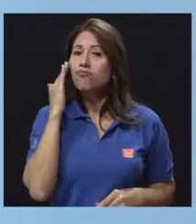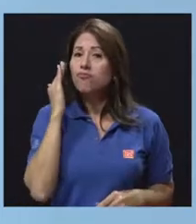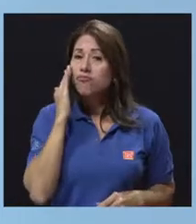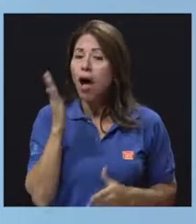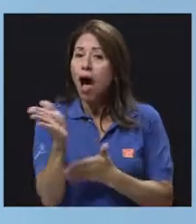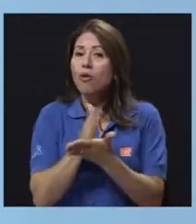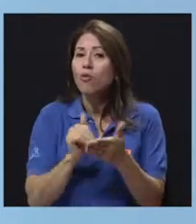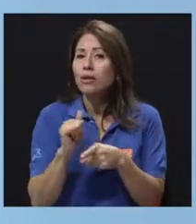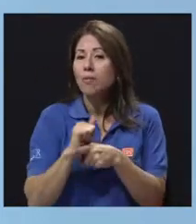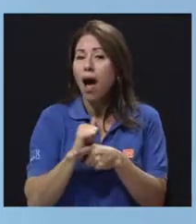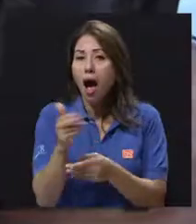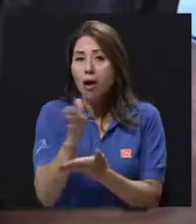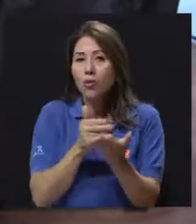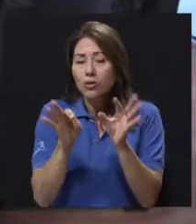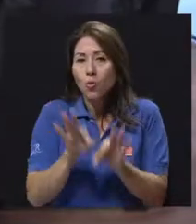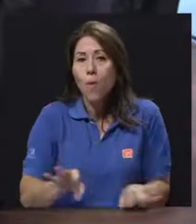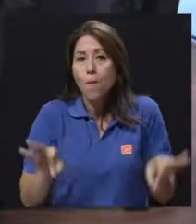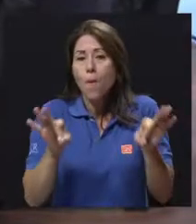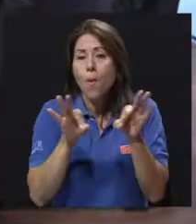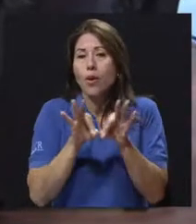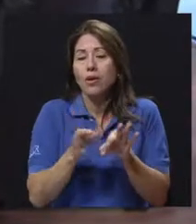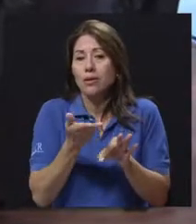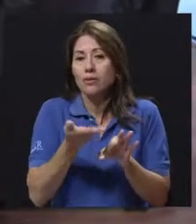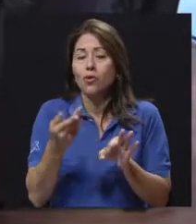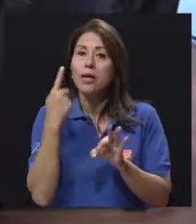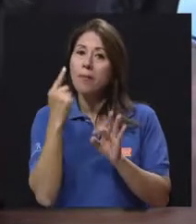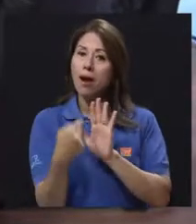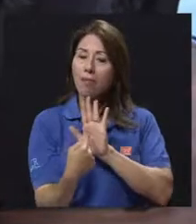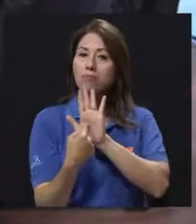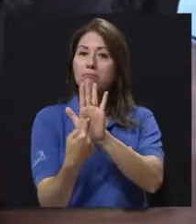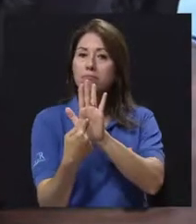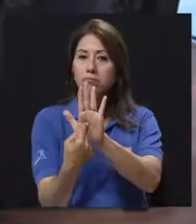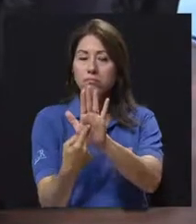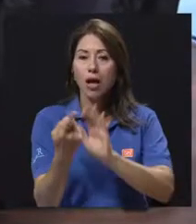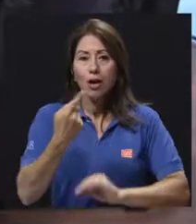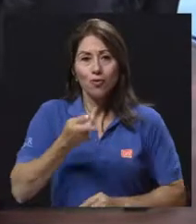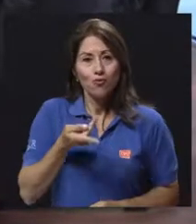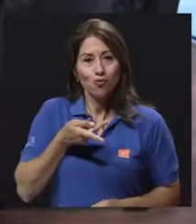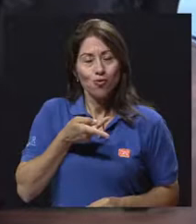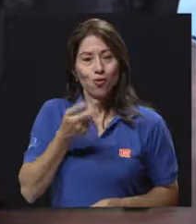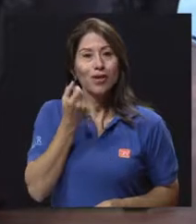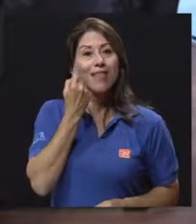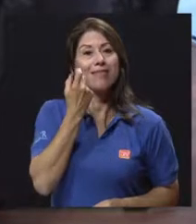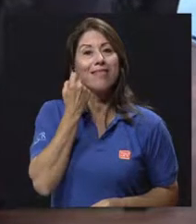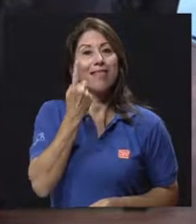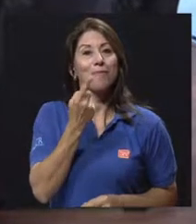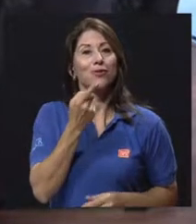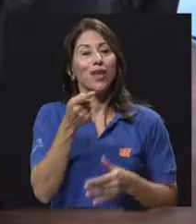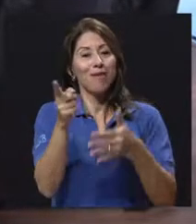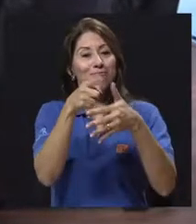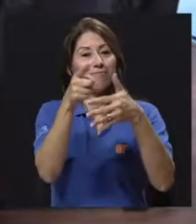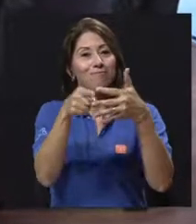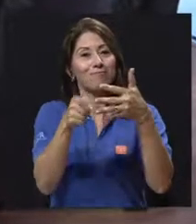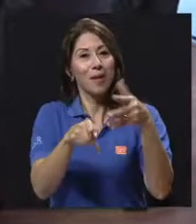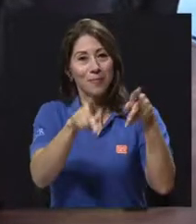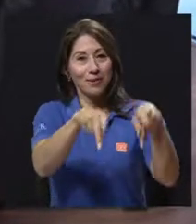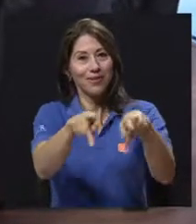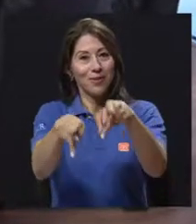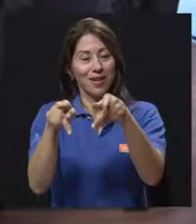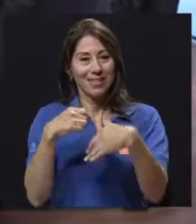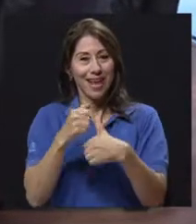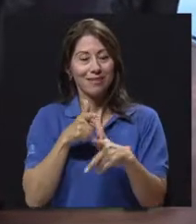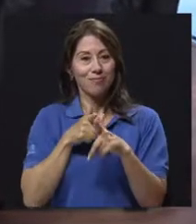que son importantes retratar y comprendemos, digamos, lo que los protagonistas van viviendo. Si bien son